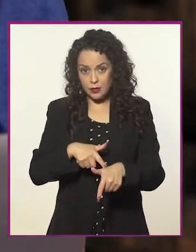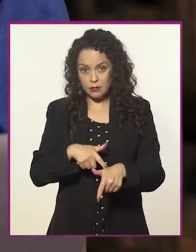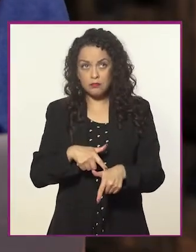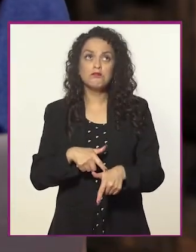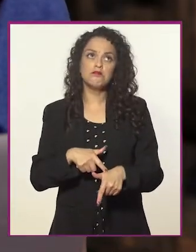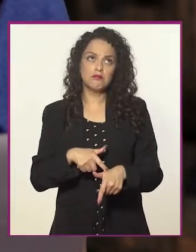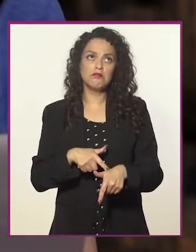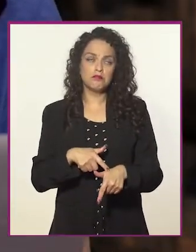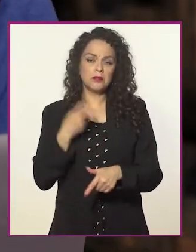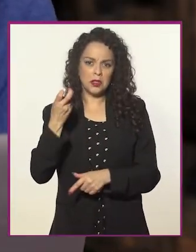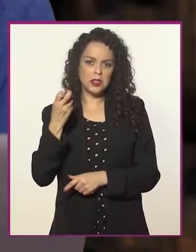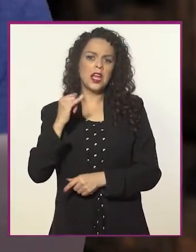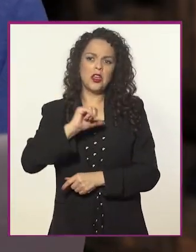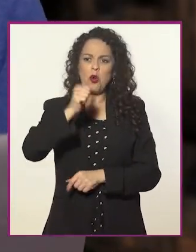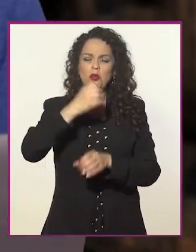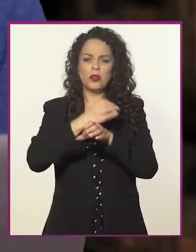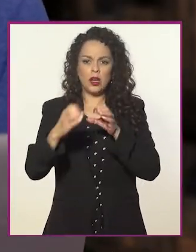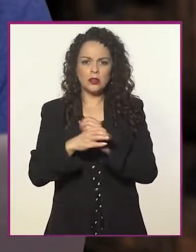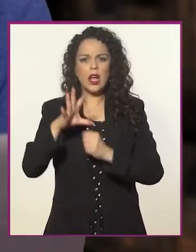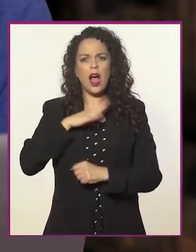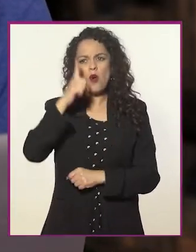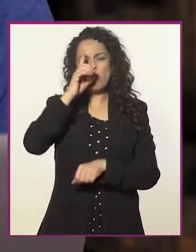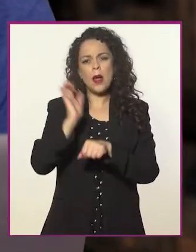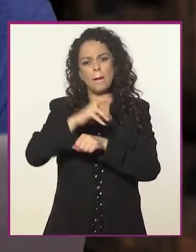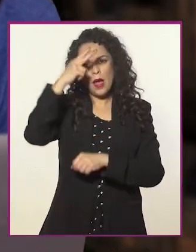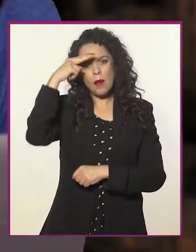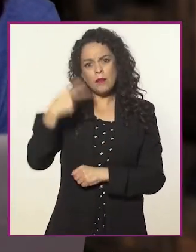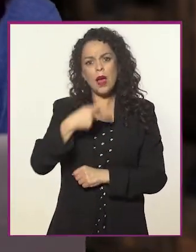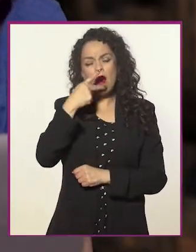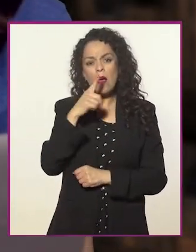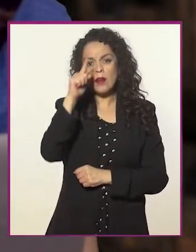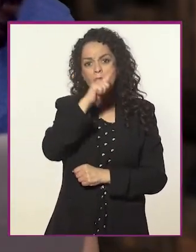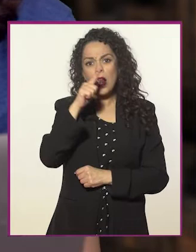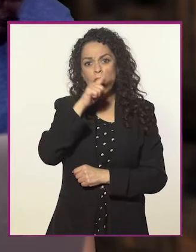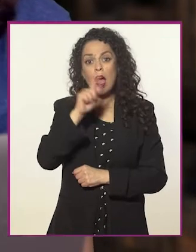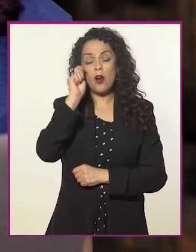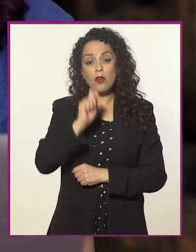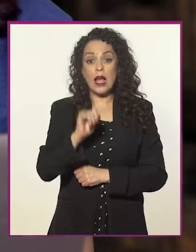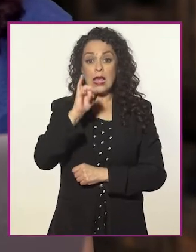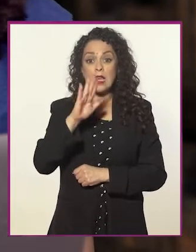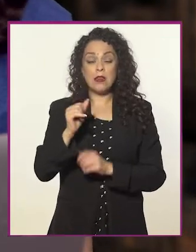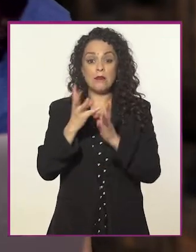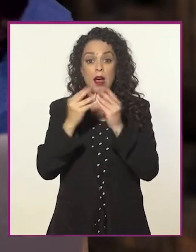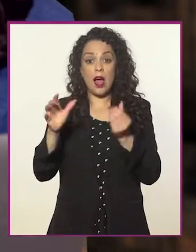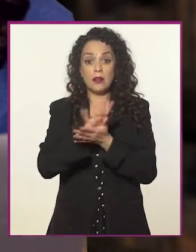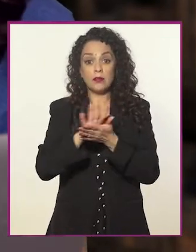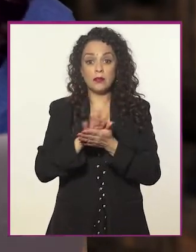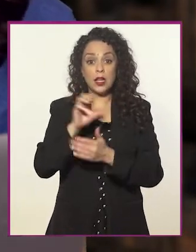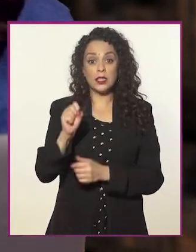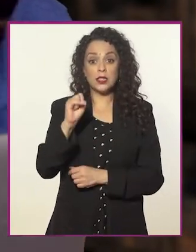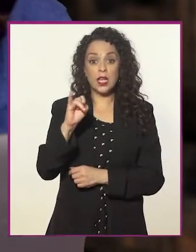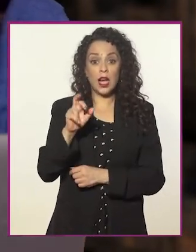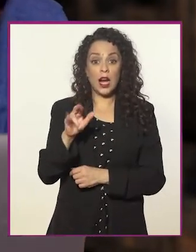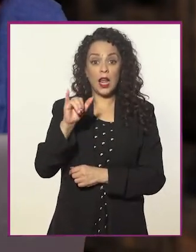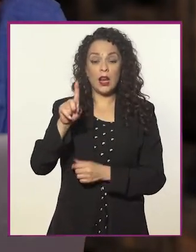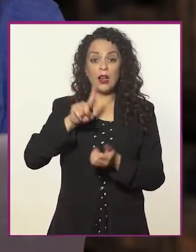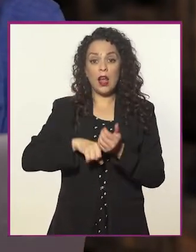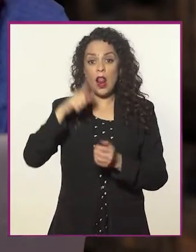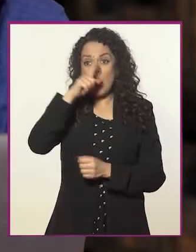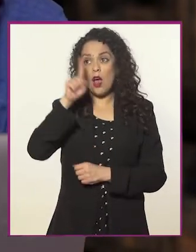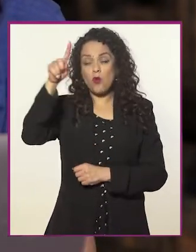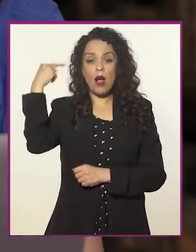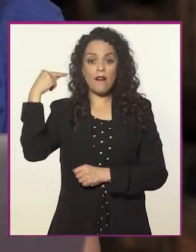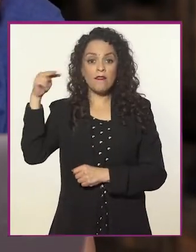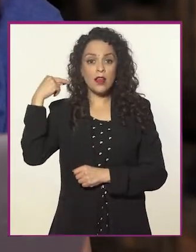otras cosas. Hay una película mexicana que habla de una lengua a punto de desaparecer, el sicril, una lengua milenaria